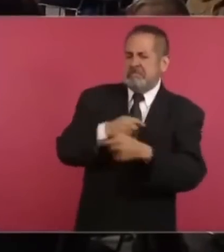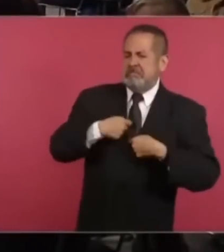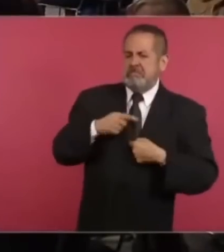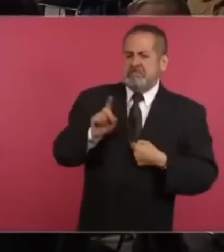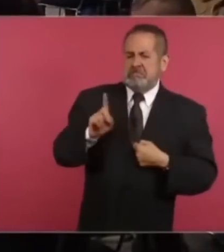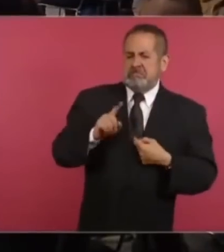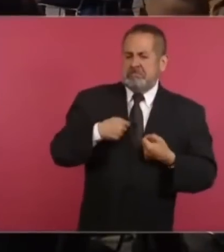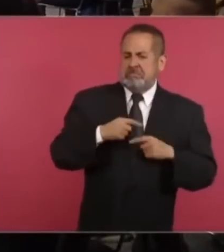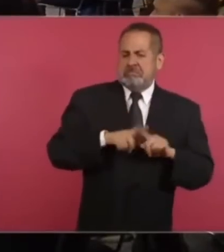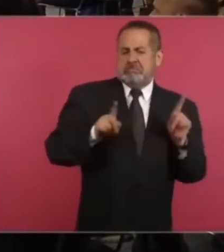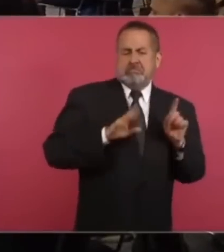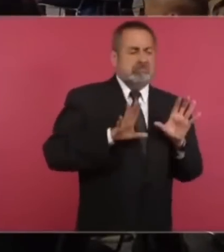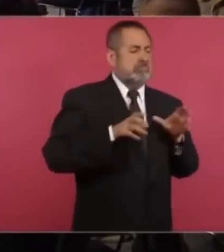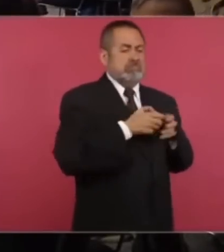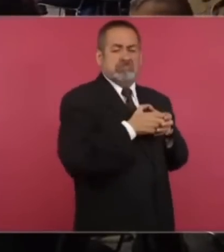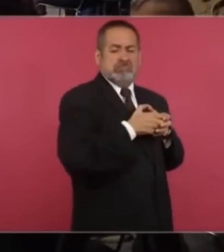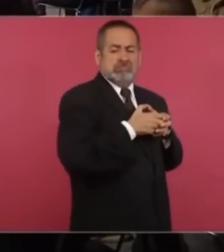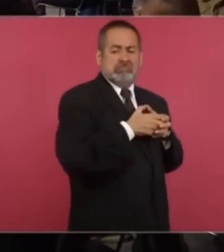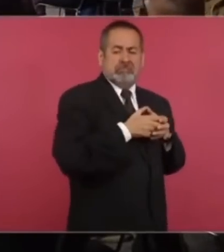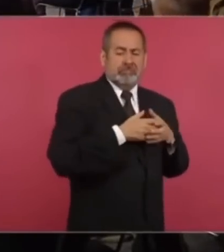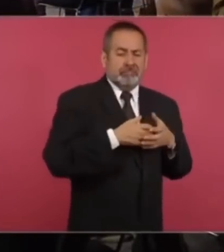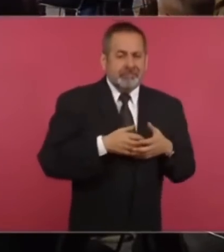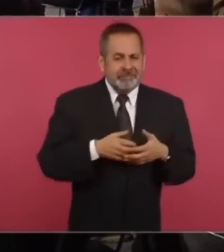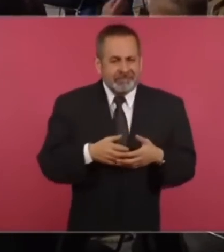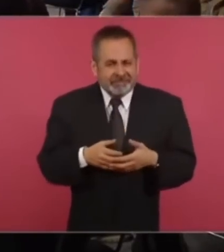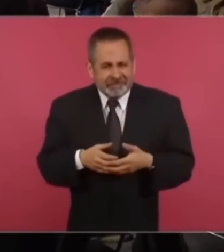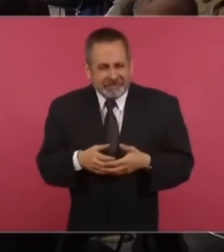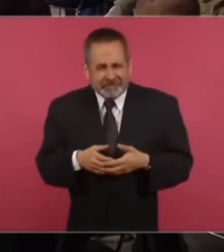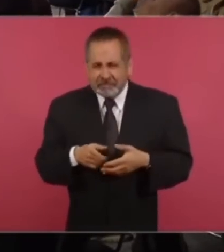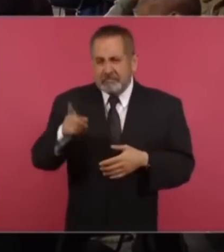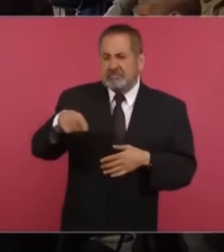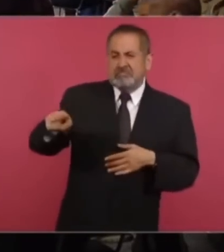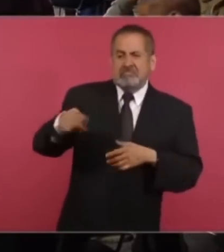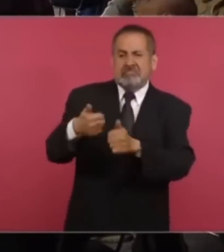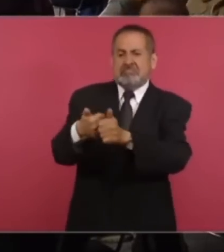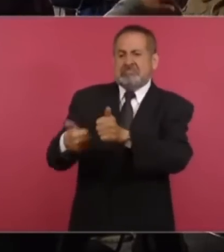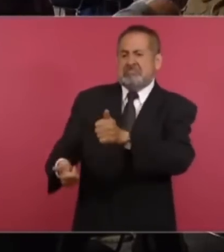pensando de que eso es un signo de atraso,